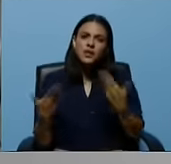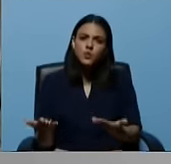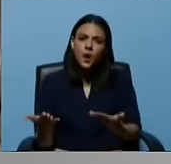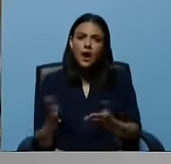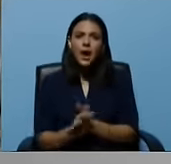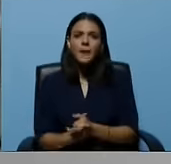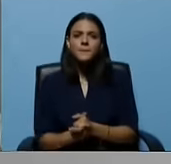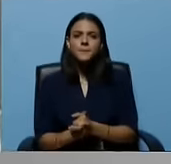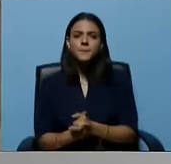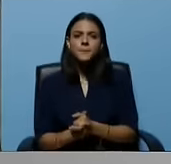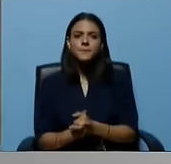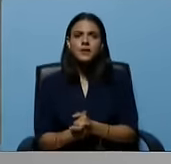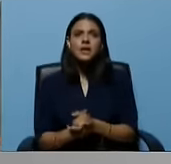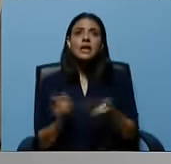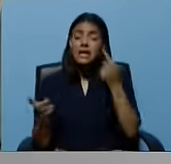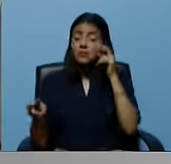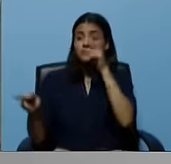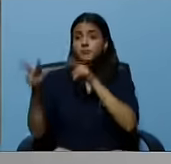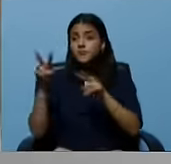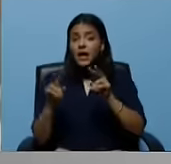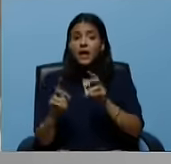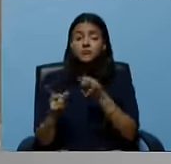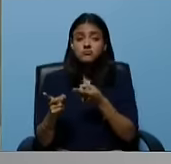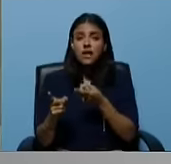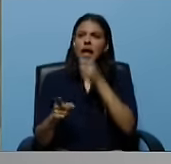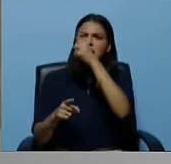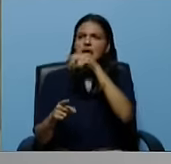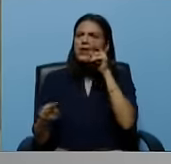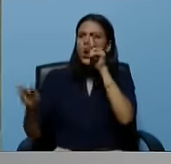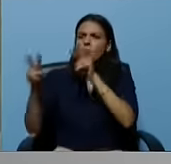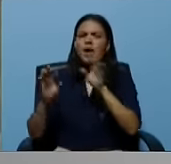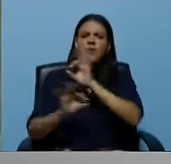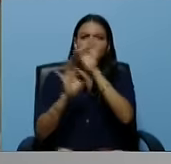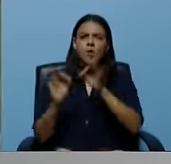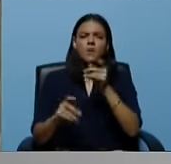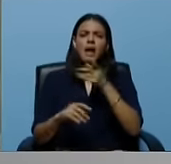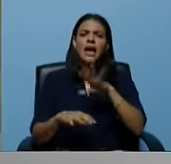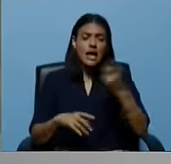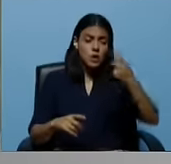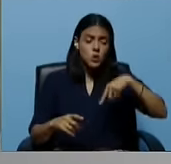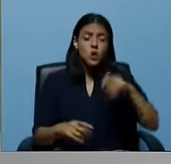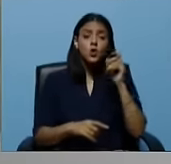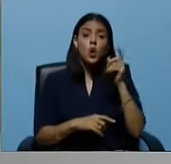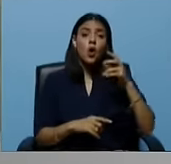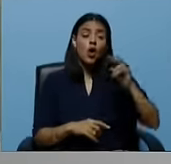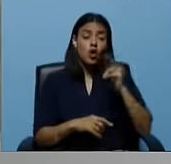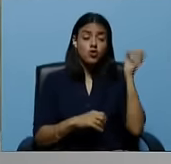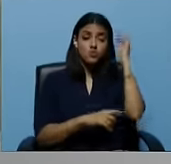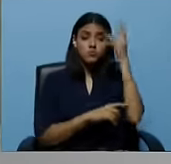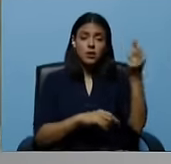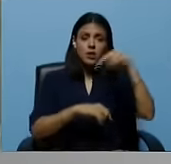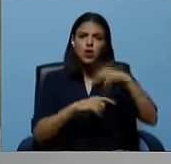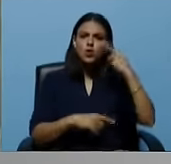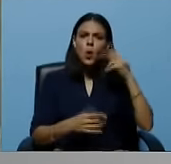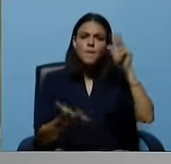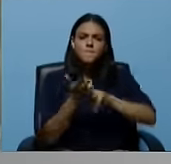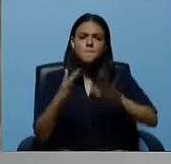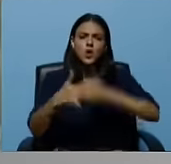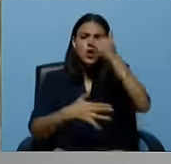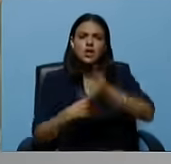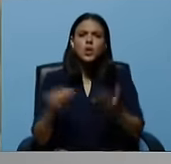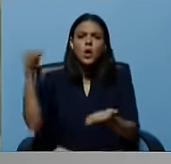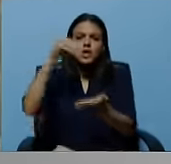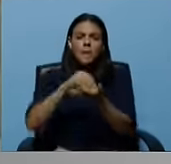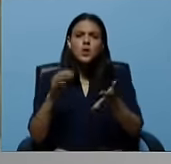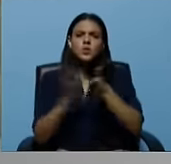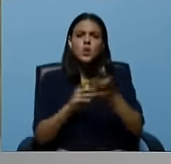y pues está planteado ante el Parlamento venezolano la aprobación de un proyecto de acuerdo para instar al Ejecutivo